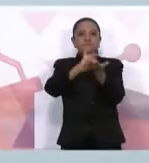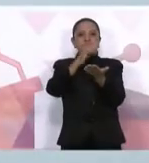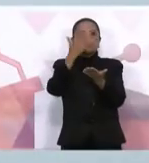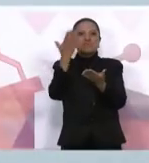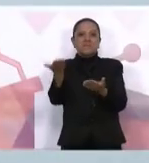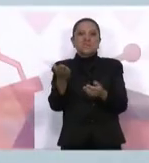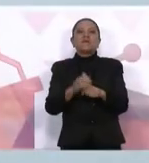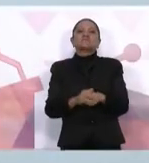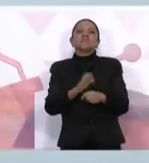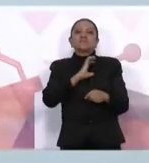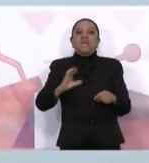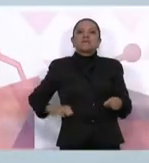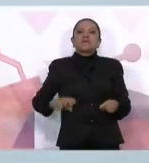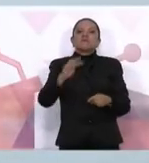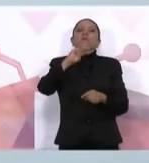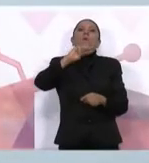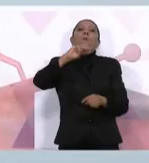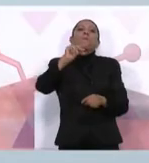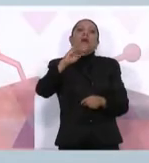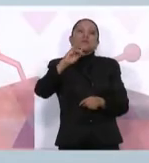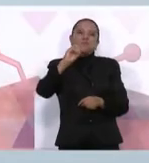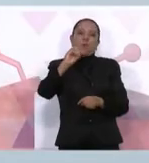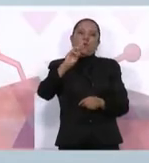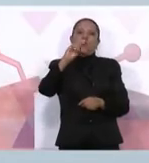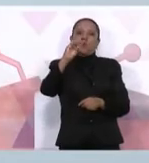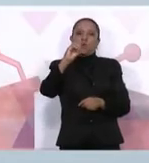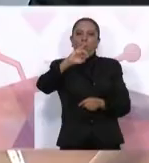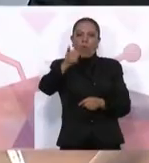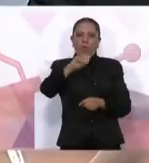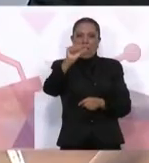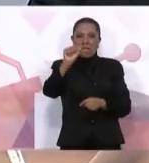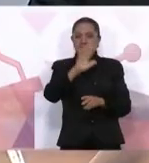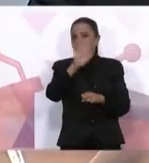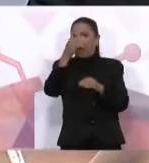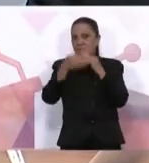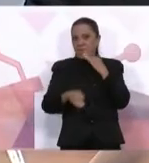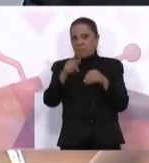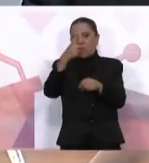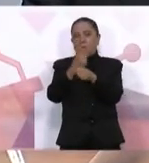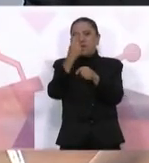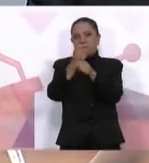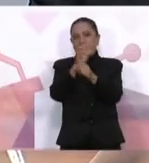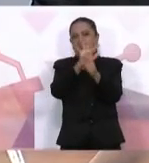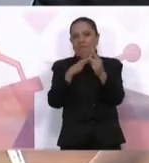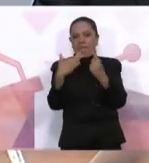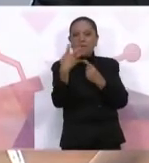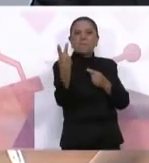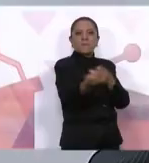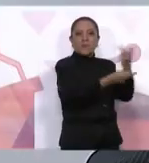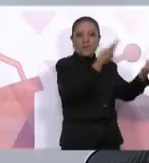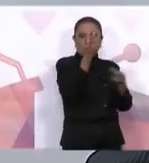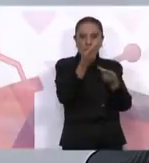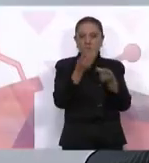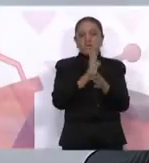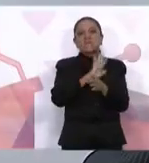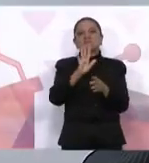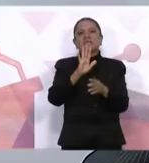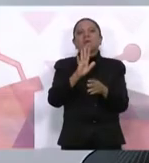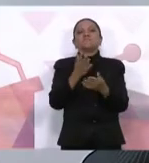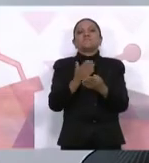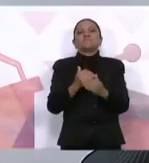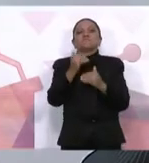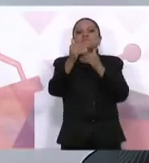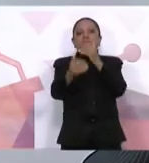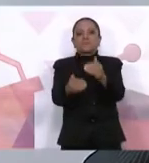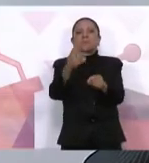culminado aquí la primera ronda ronda de apertura y pasamos entonces a la primera ronda o primer bloque